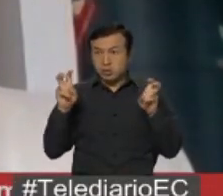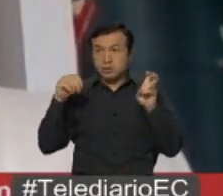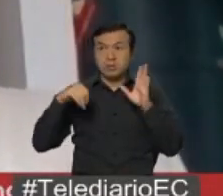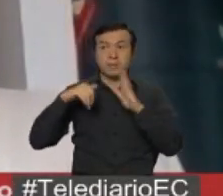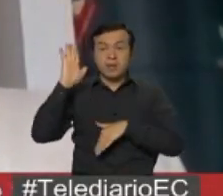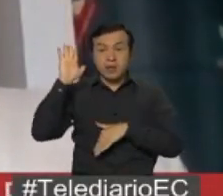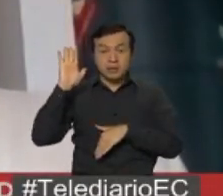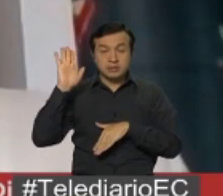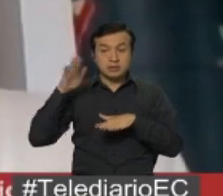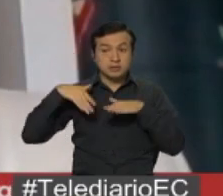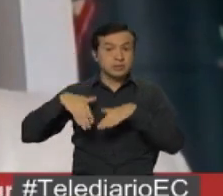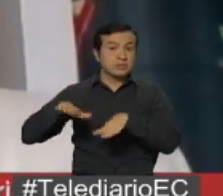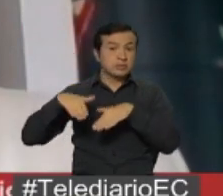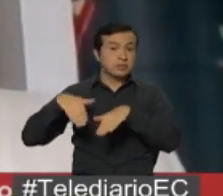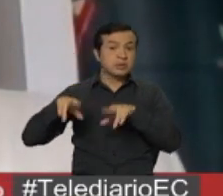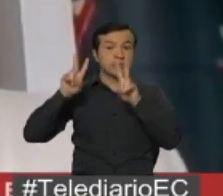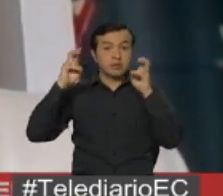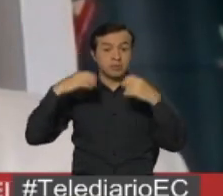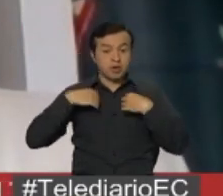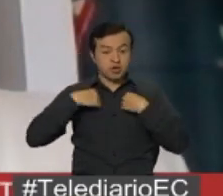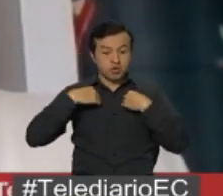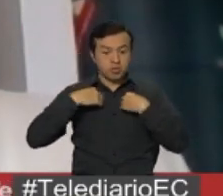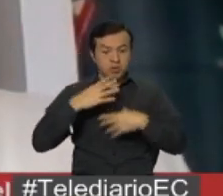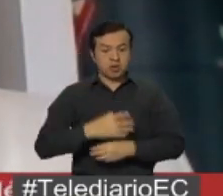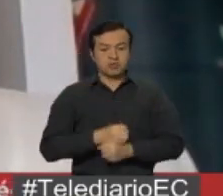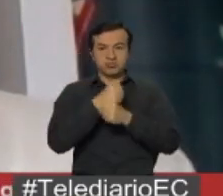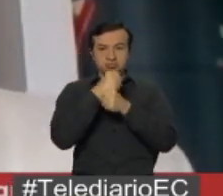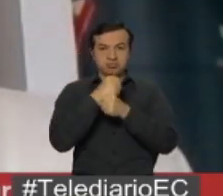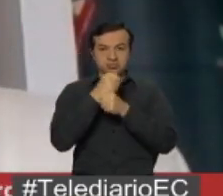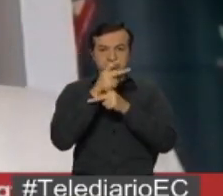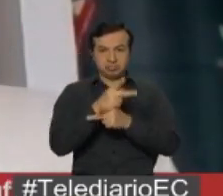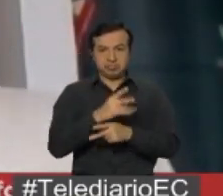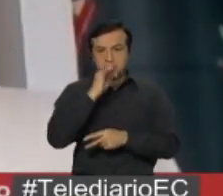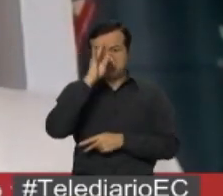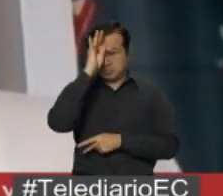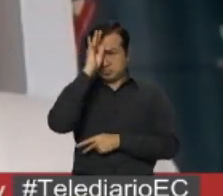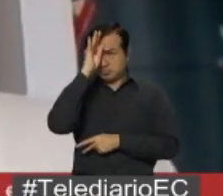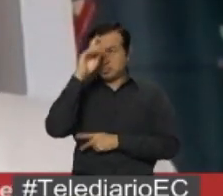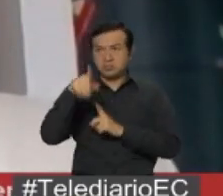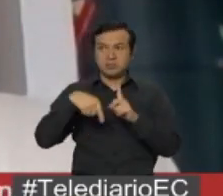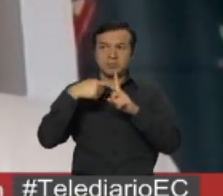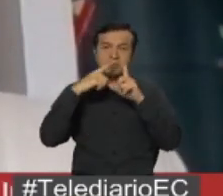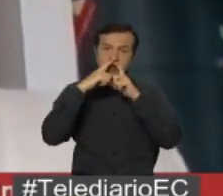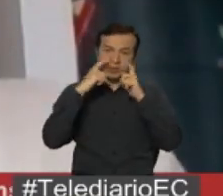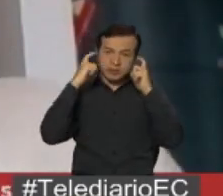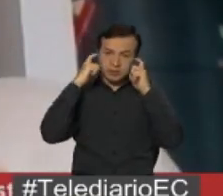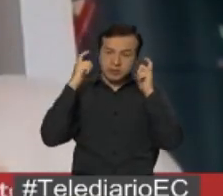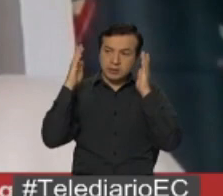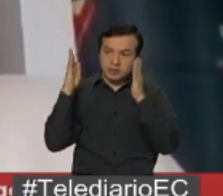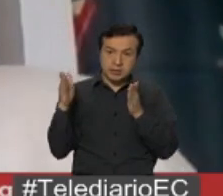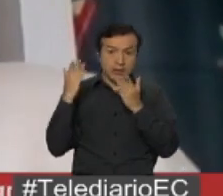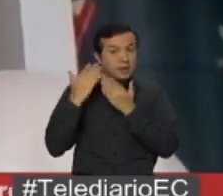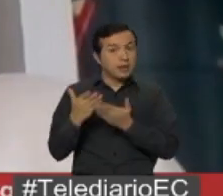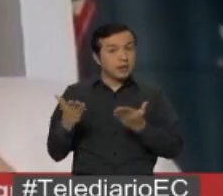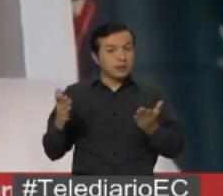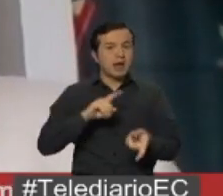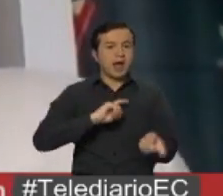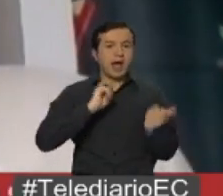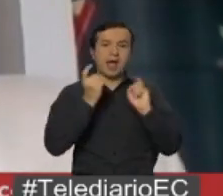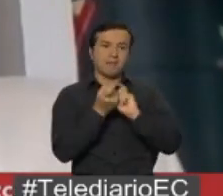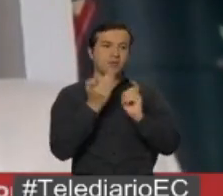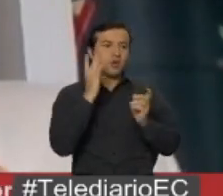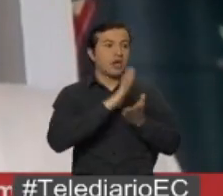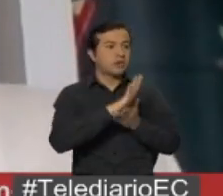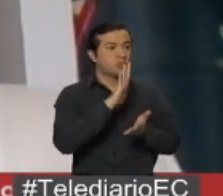con prendas de seguridad en el área médica mascarillas por ejemplo es la